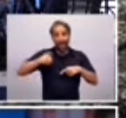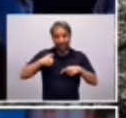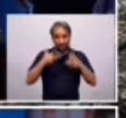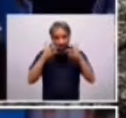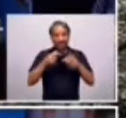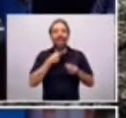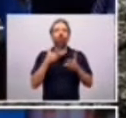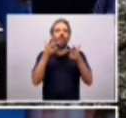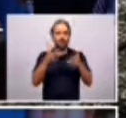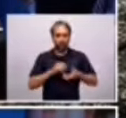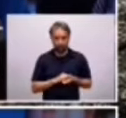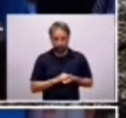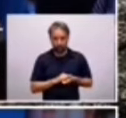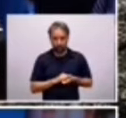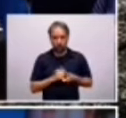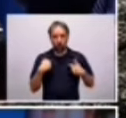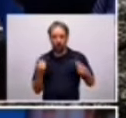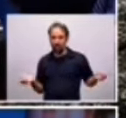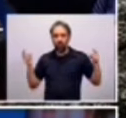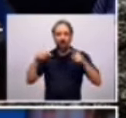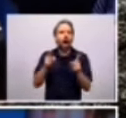débil para convertirlo en...